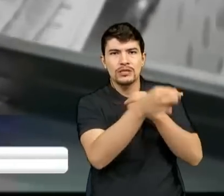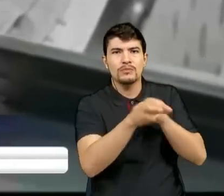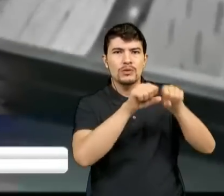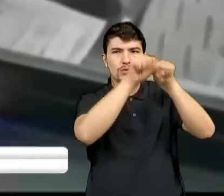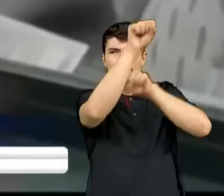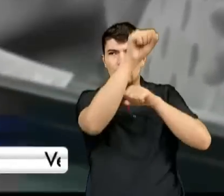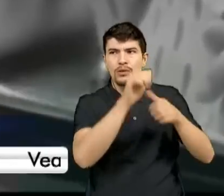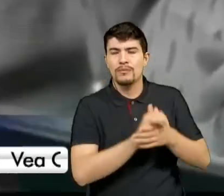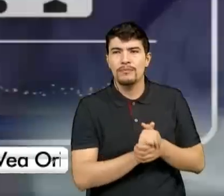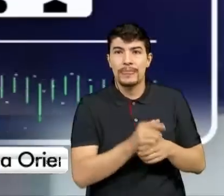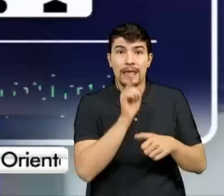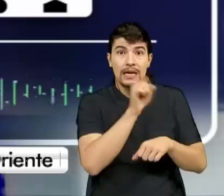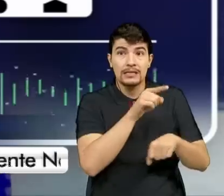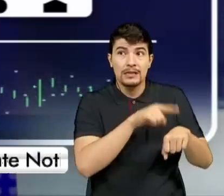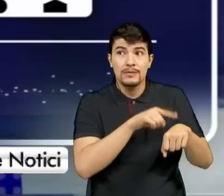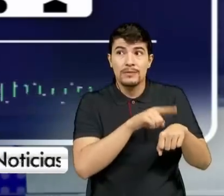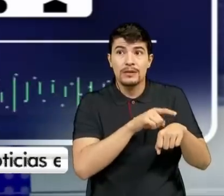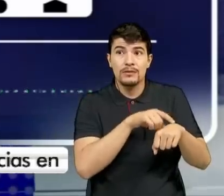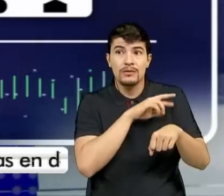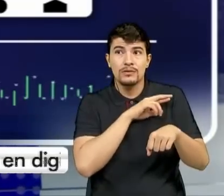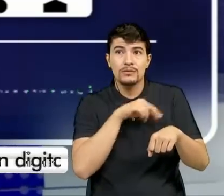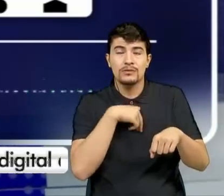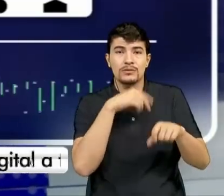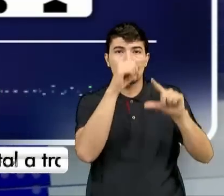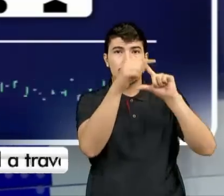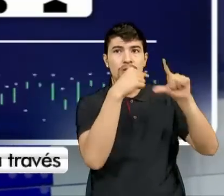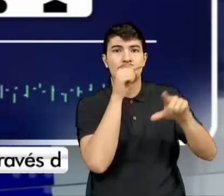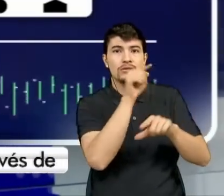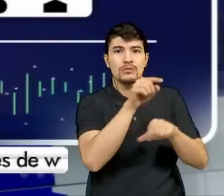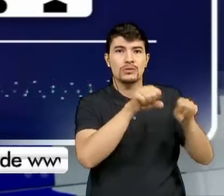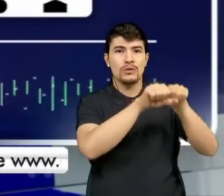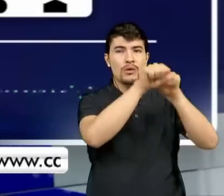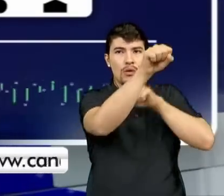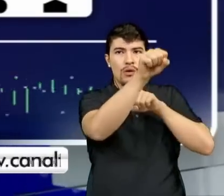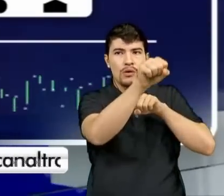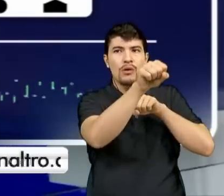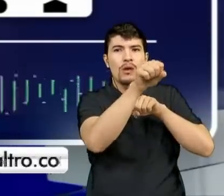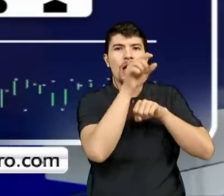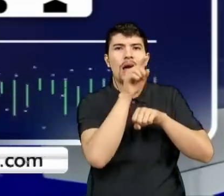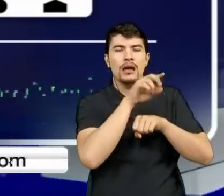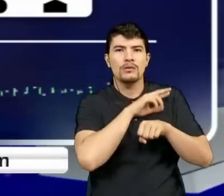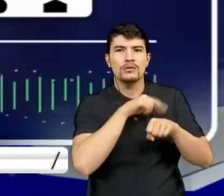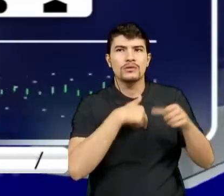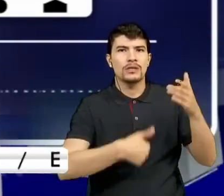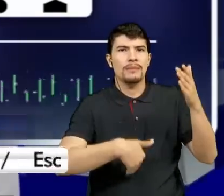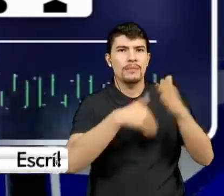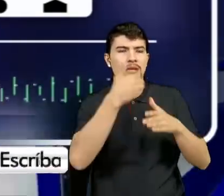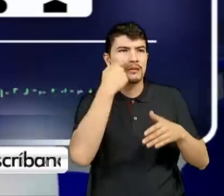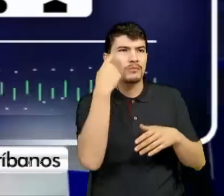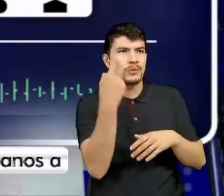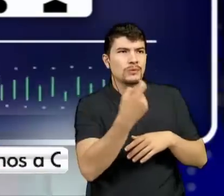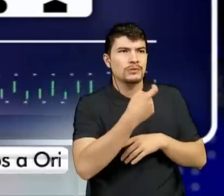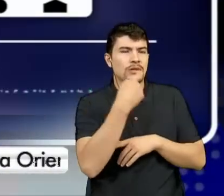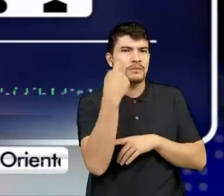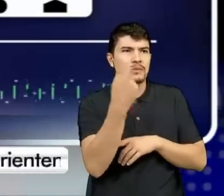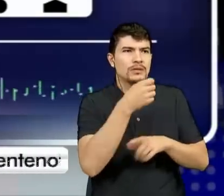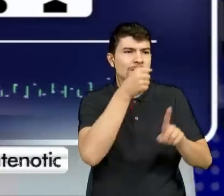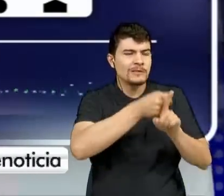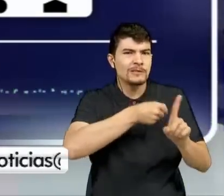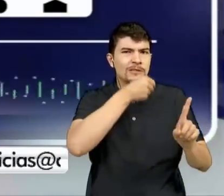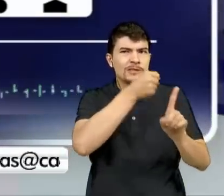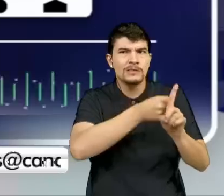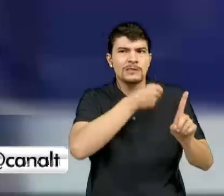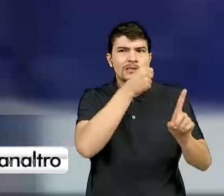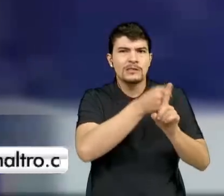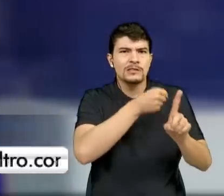A partir de ese momento nos dimos cuenta que ese giro venía del Socorro Santander y por ese lado empezamos la búsqueda y a presionar a la persona